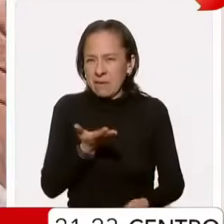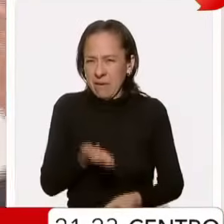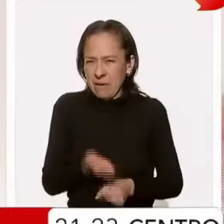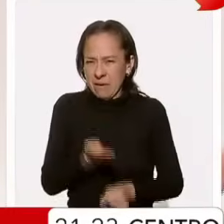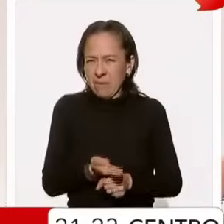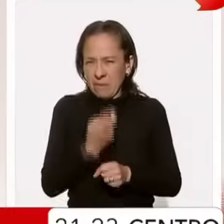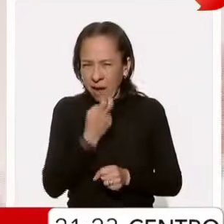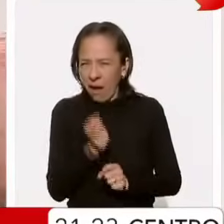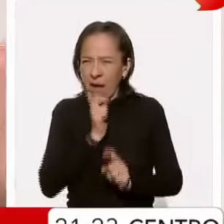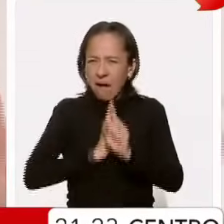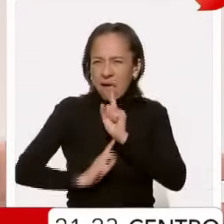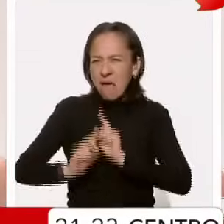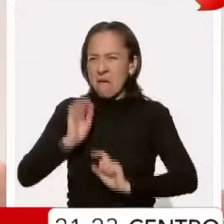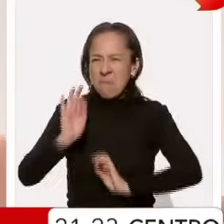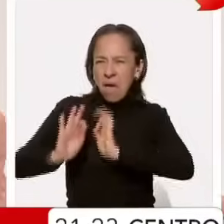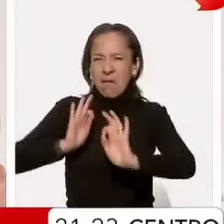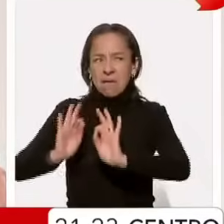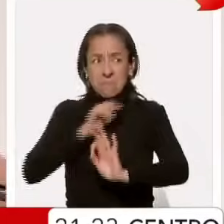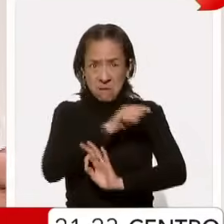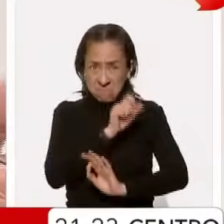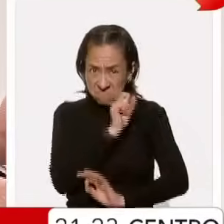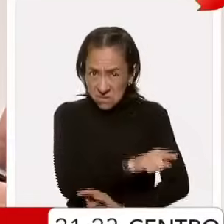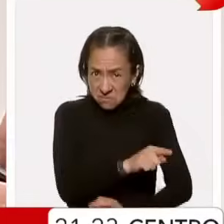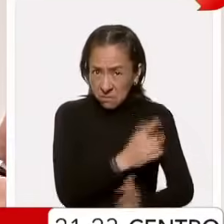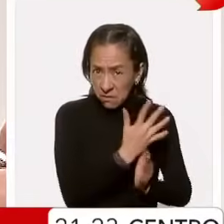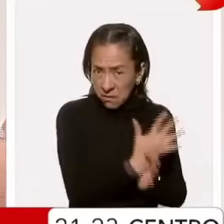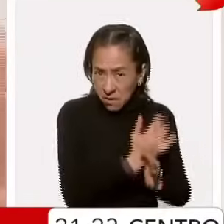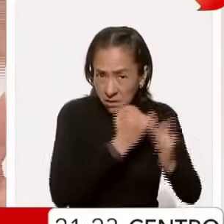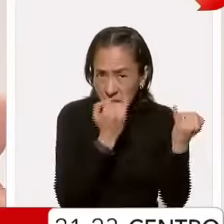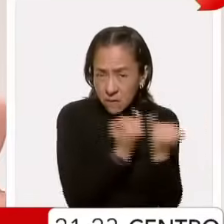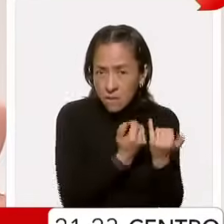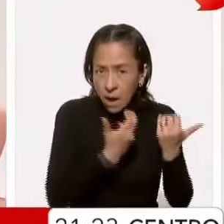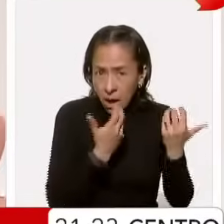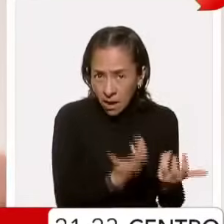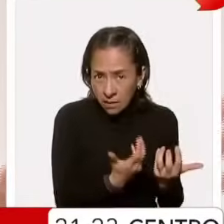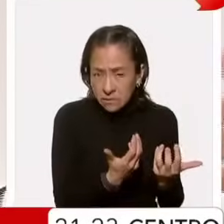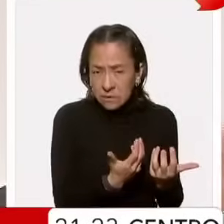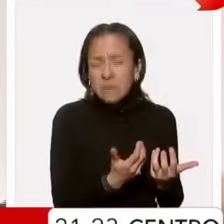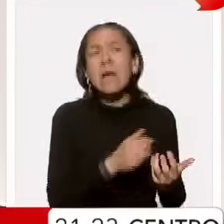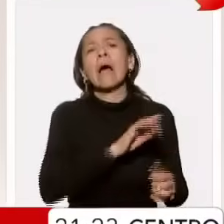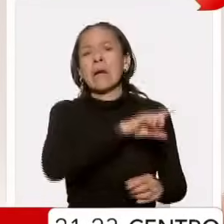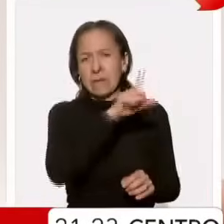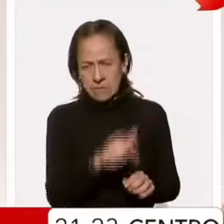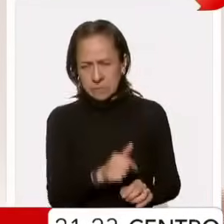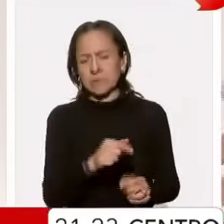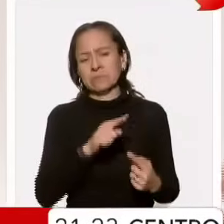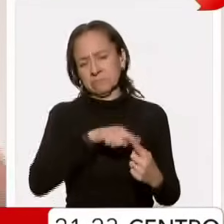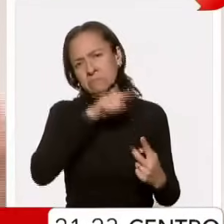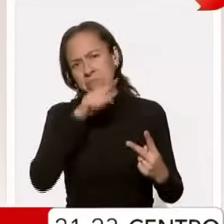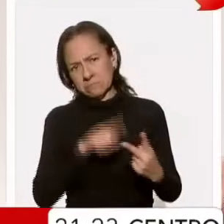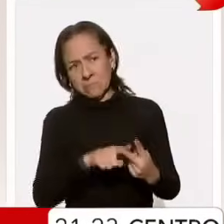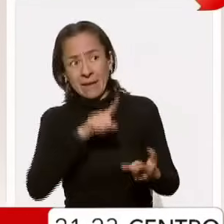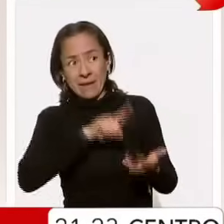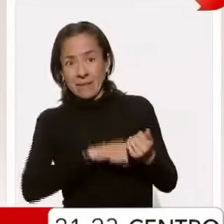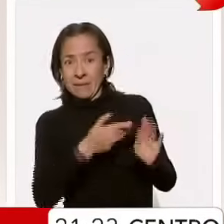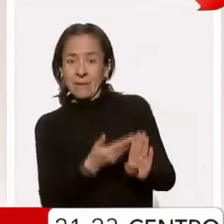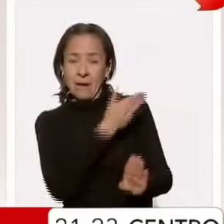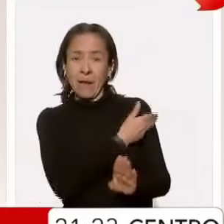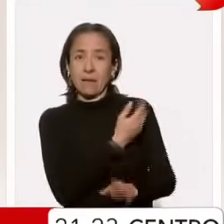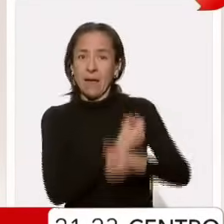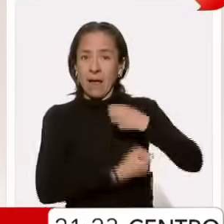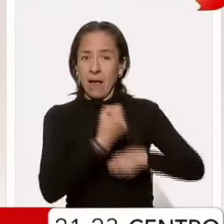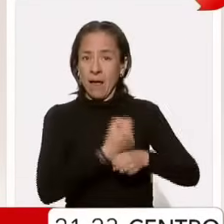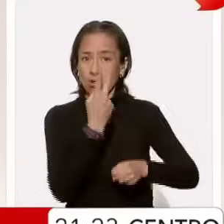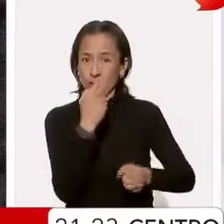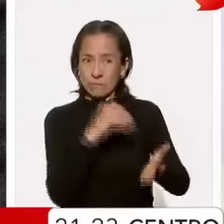Reloaded? Claro. ¿Y cómo entonces se puede aprender de lo ocurrido en 2006? ¿Se desactivó de alguna u otra forma? No se desactivó. O